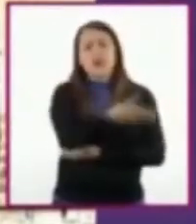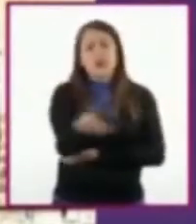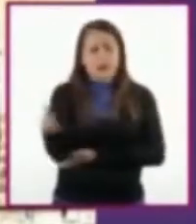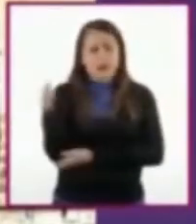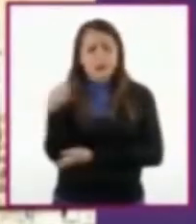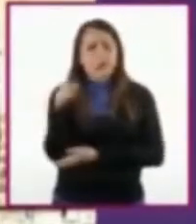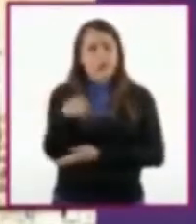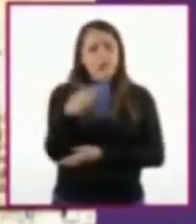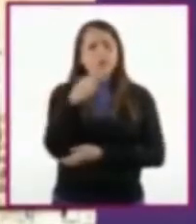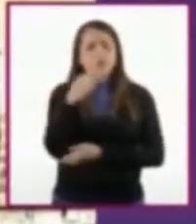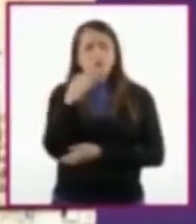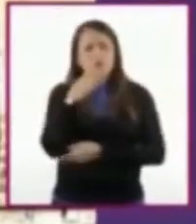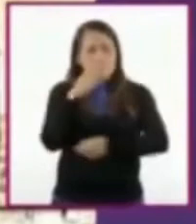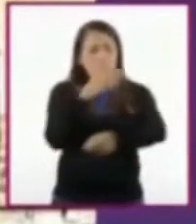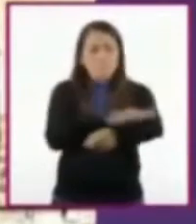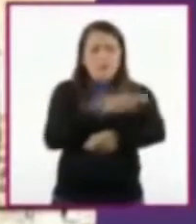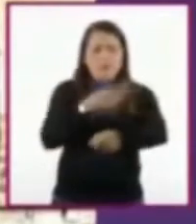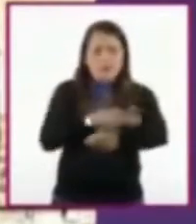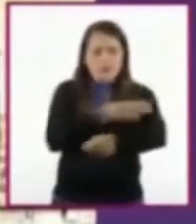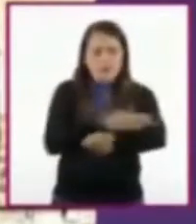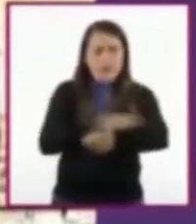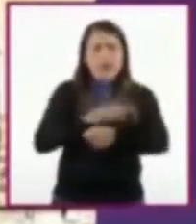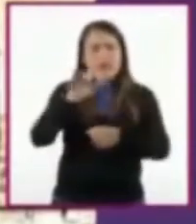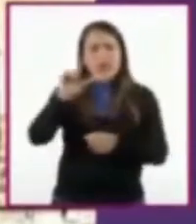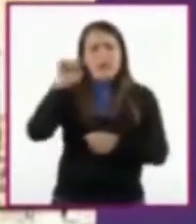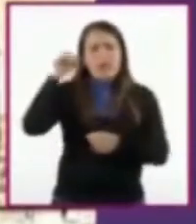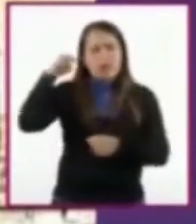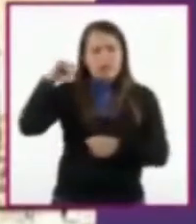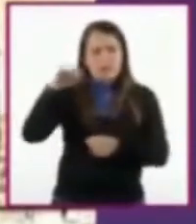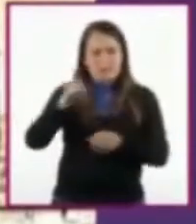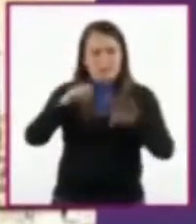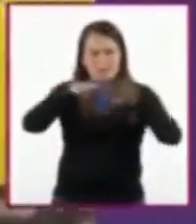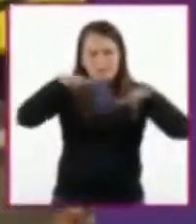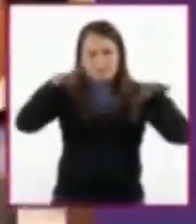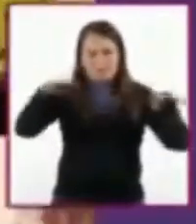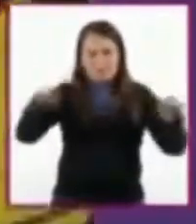suburbanas se usan palos, paja, láminas y otros materiales.